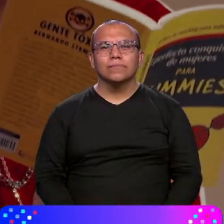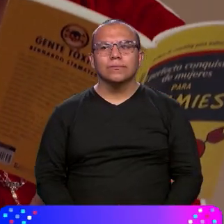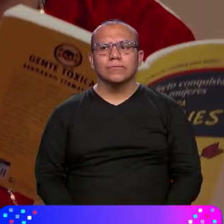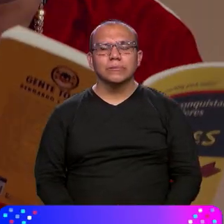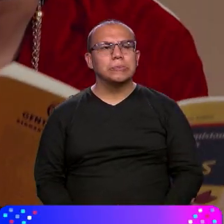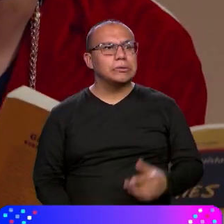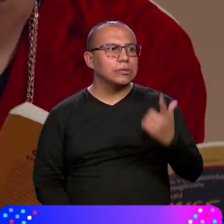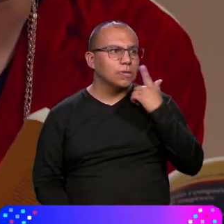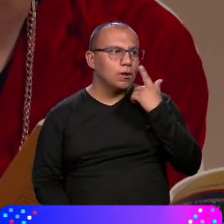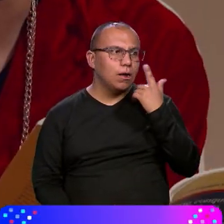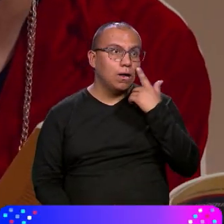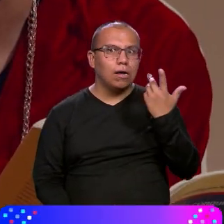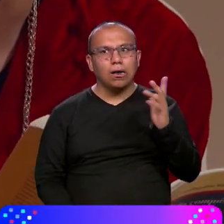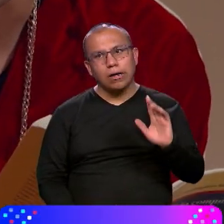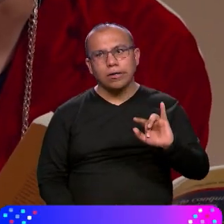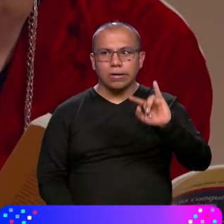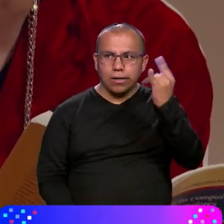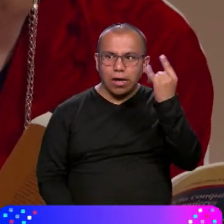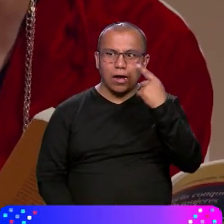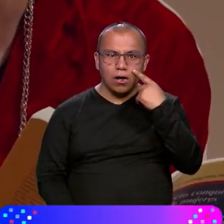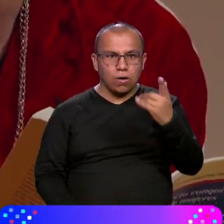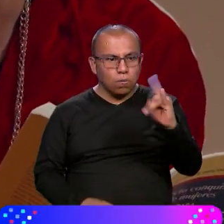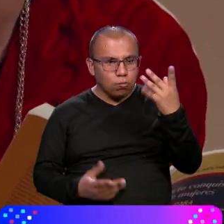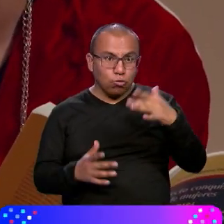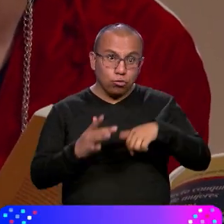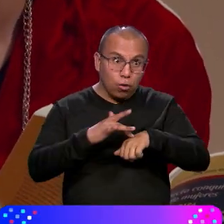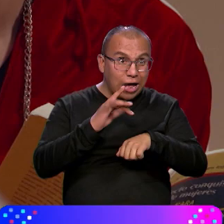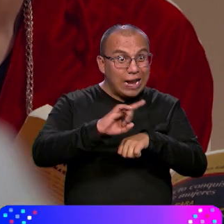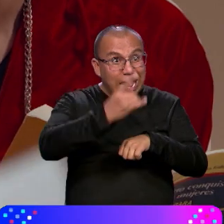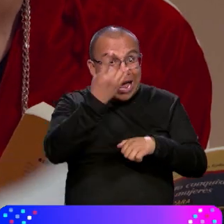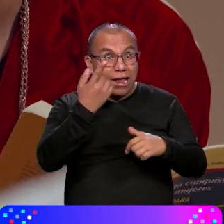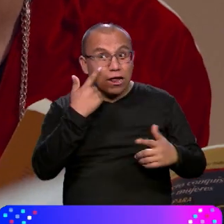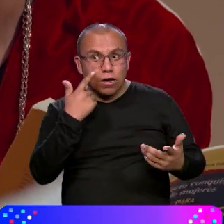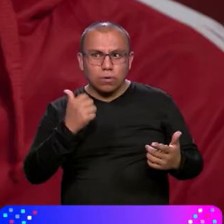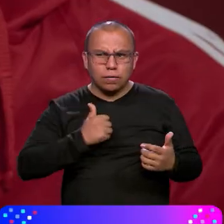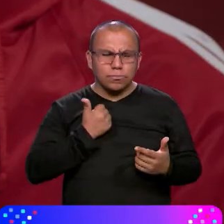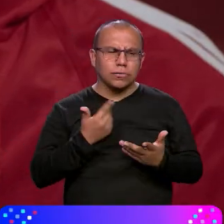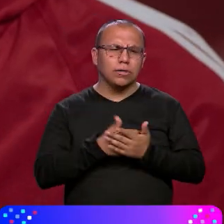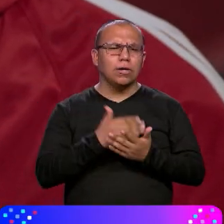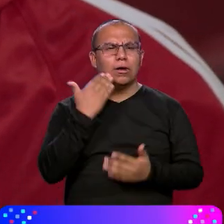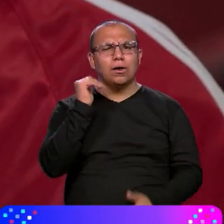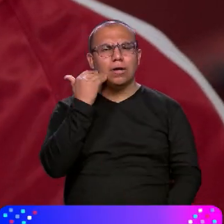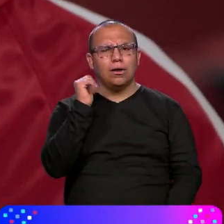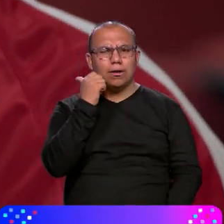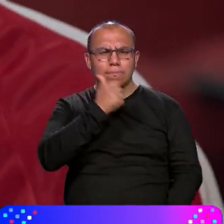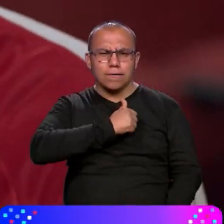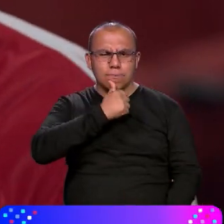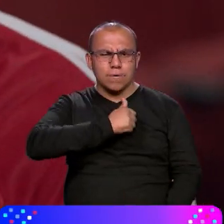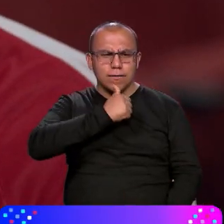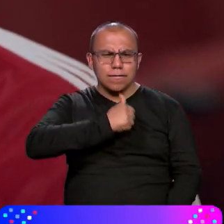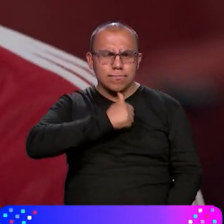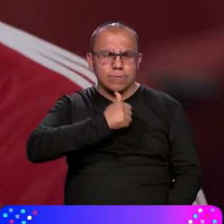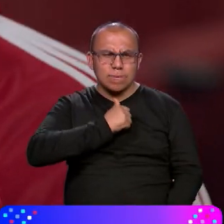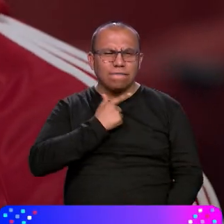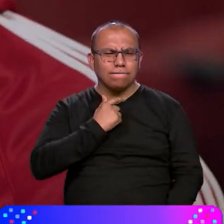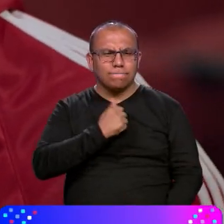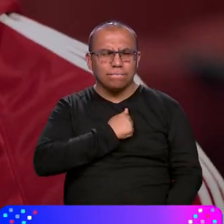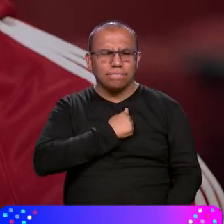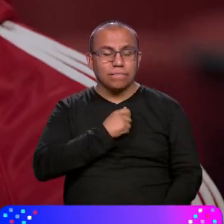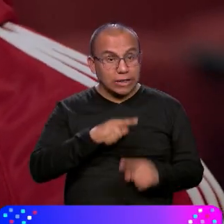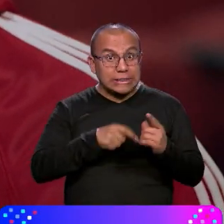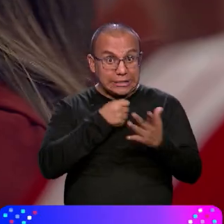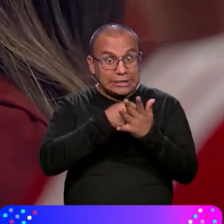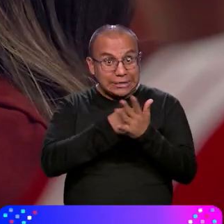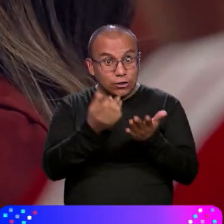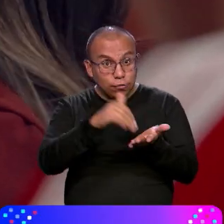Si vas a estar tanto en mi cabeza, al menos ponte algo de ropa, ¿no? Ay, la Brigitte aguanta mucho. Pues vamos a